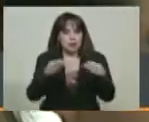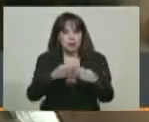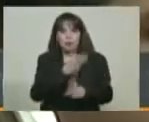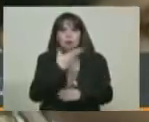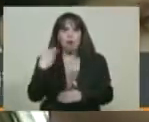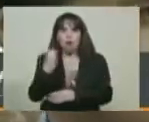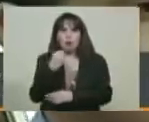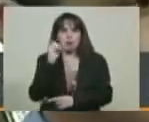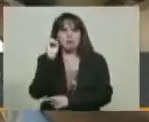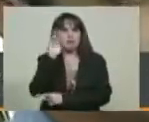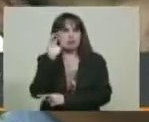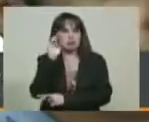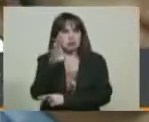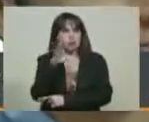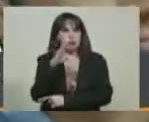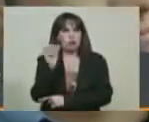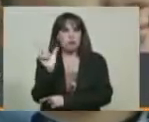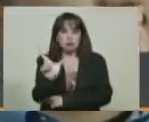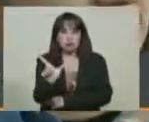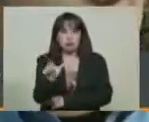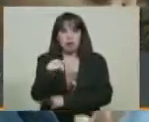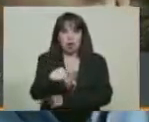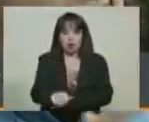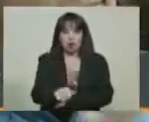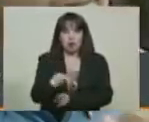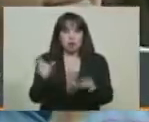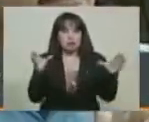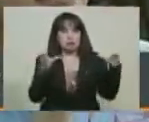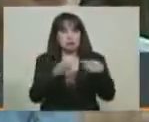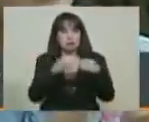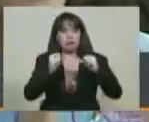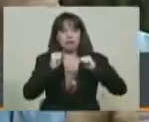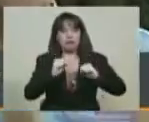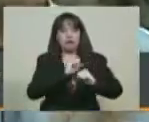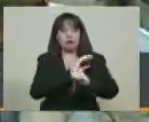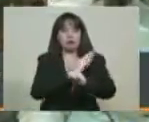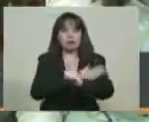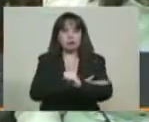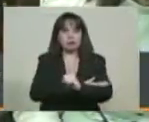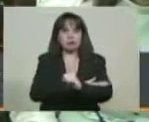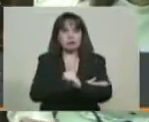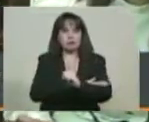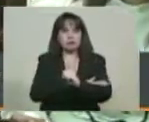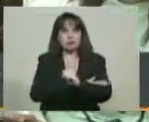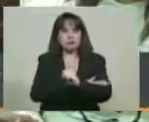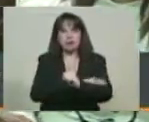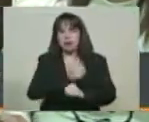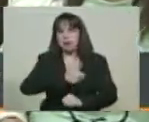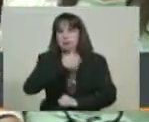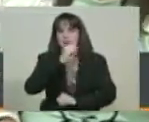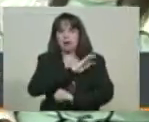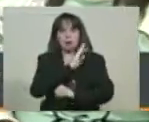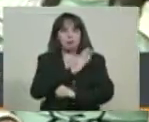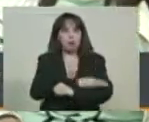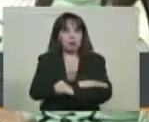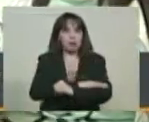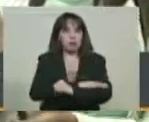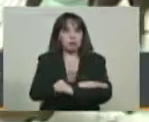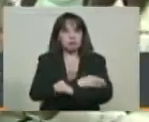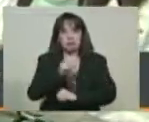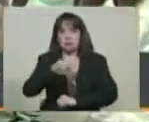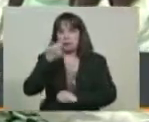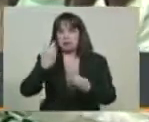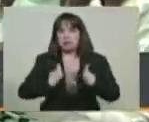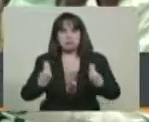fundación. Y hoy la JPSUV está más fuerte que nunca, más poderosa que nunca, más viva